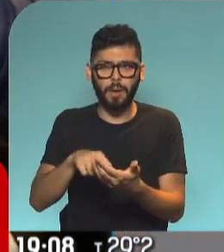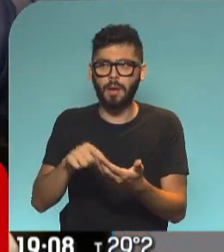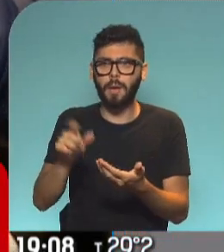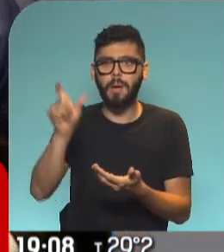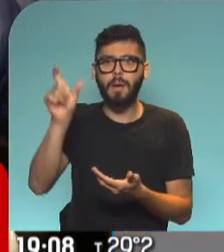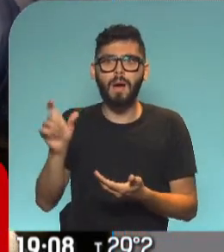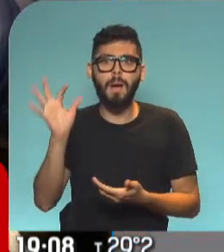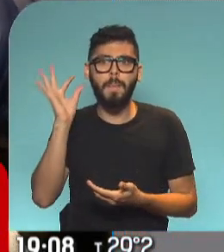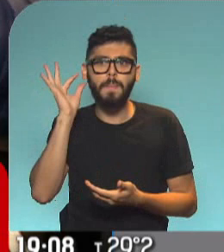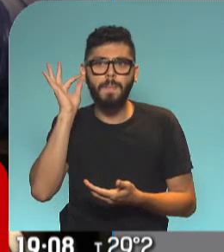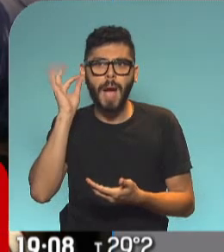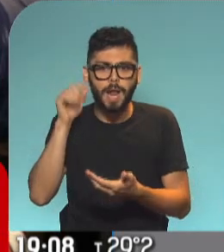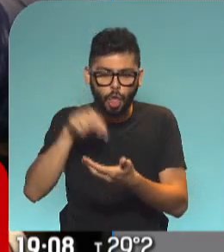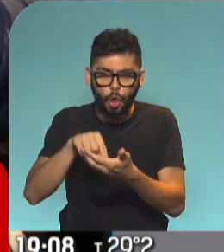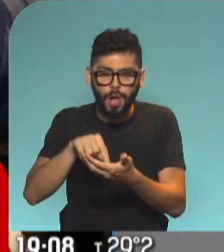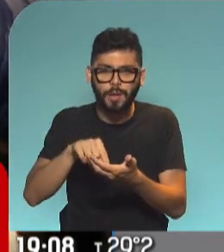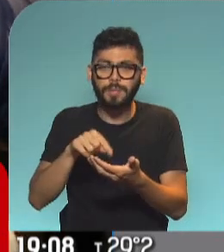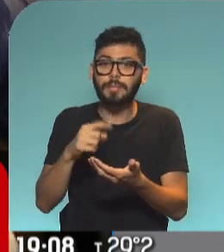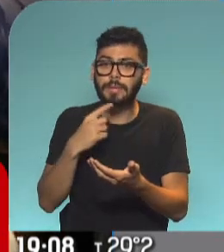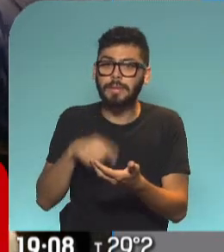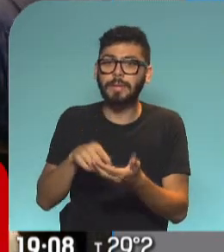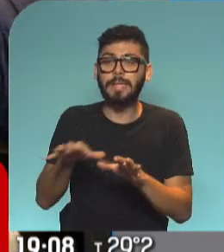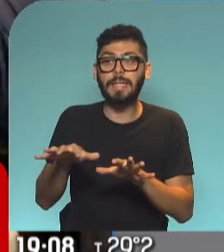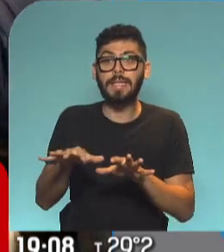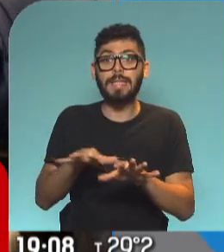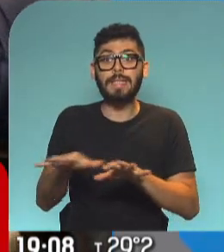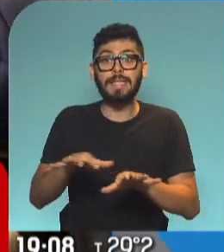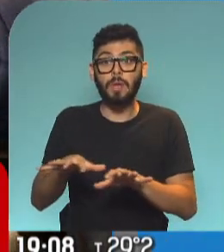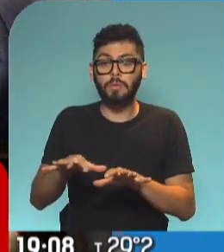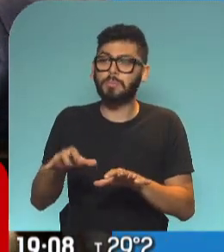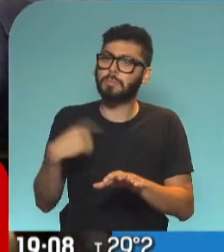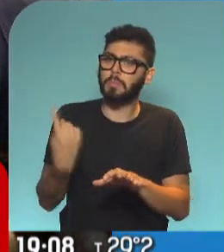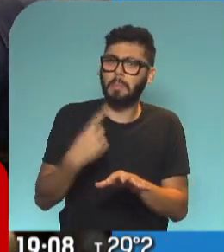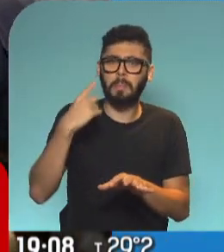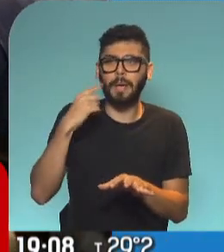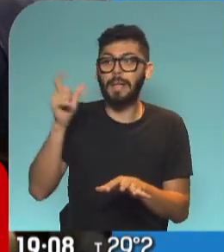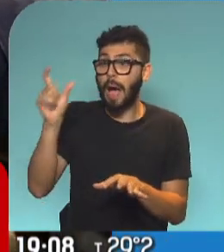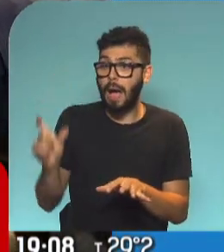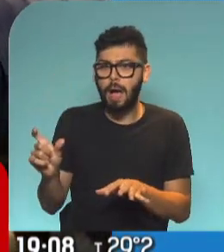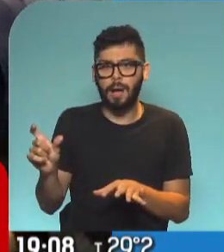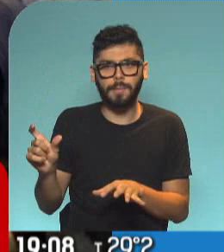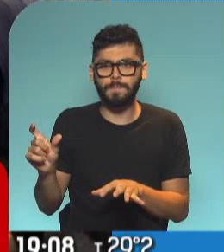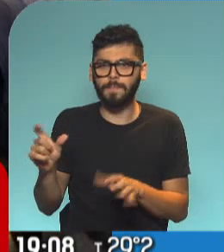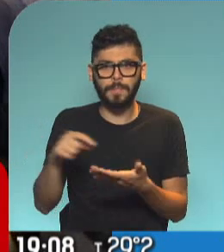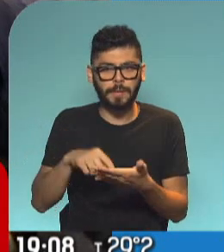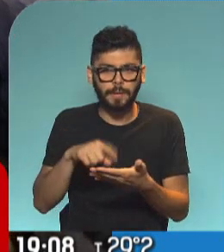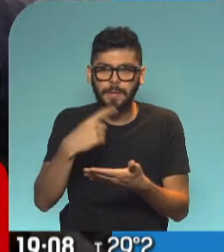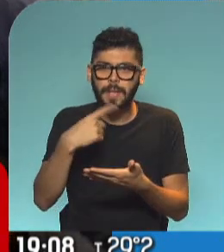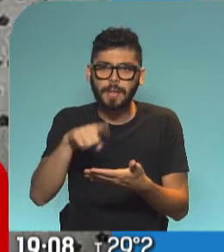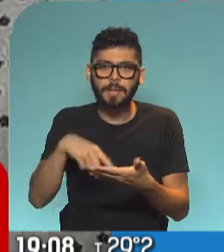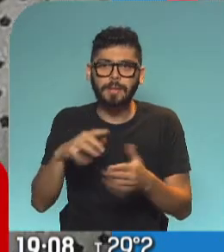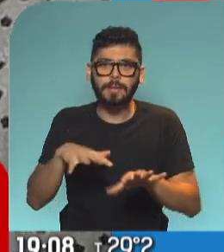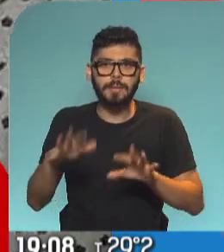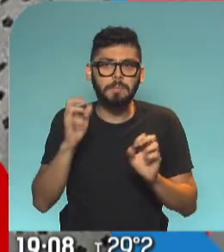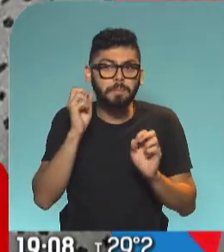que estaba en condiciones bastante peores de lo que imaginaban al momento en que se produjo su deceso ahí